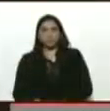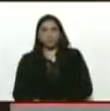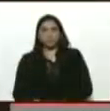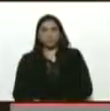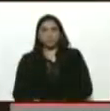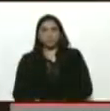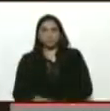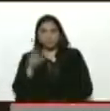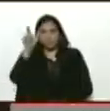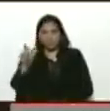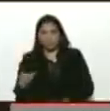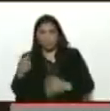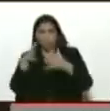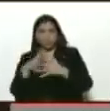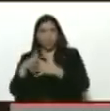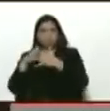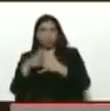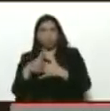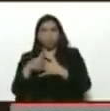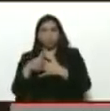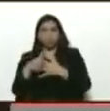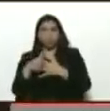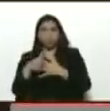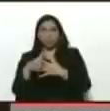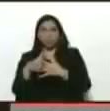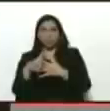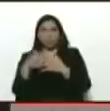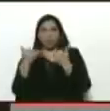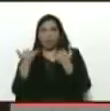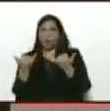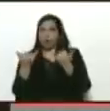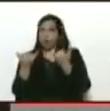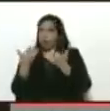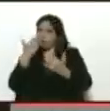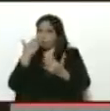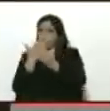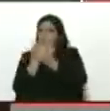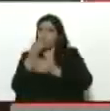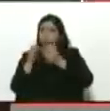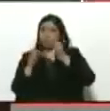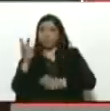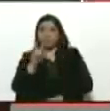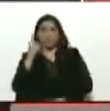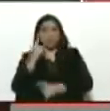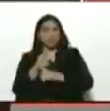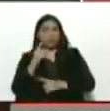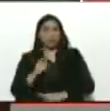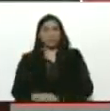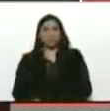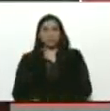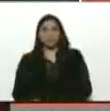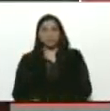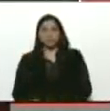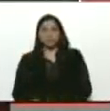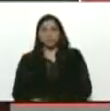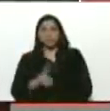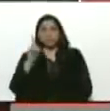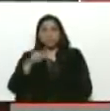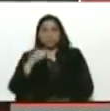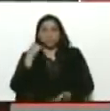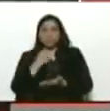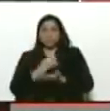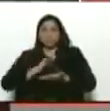ciudadano de Estados Unidos, que ahora tendrán que enfrentar la justicia venezolana, como corresponde. Está también el